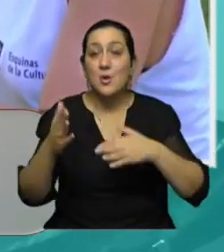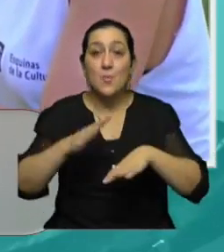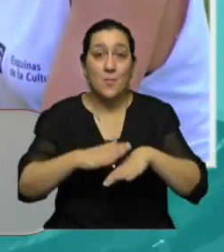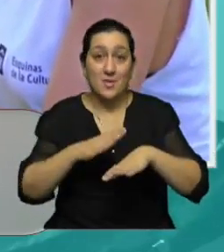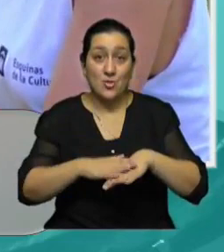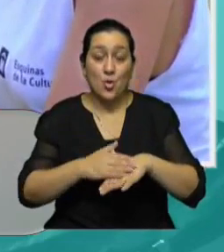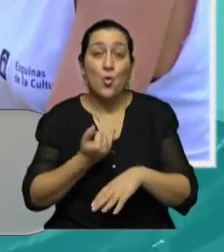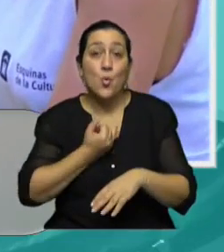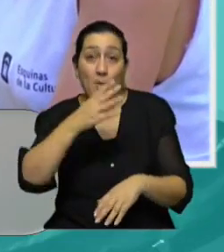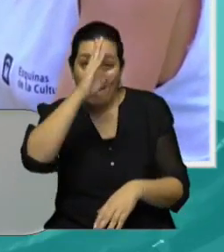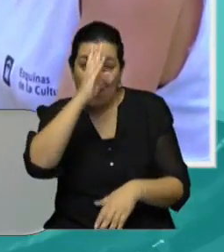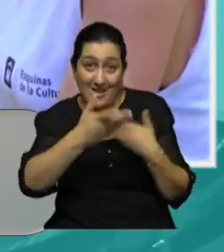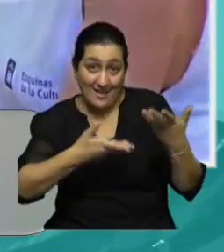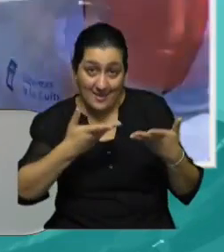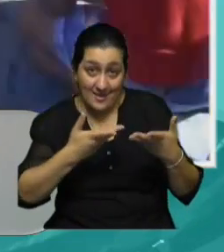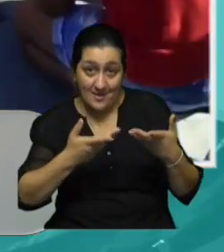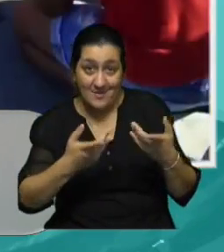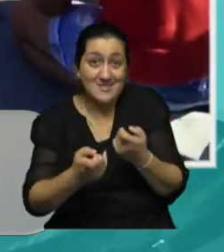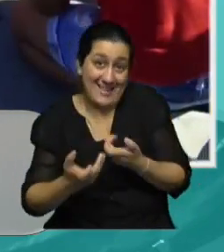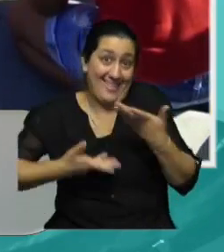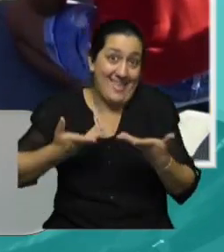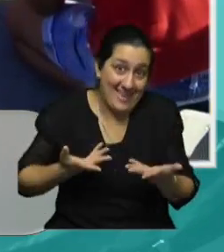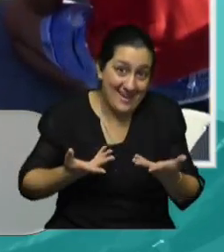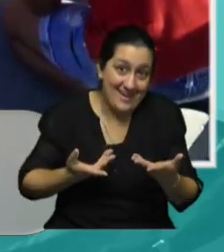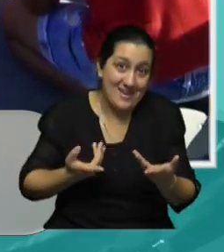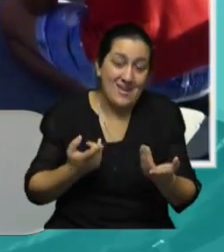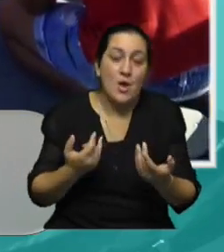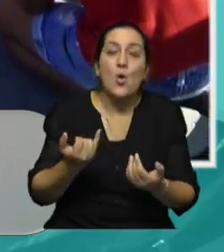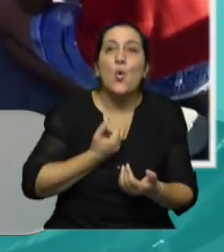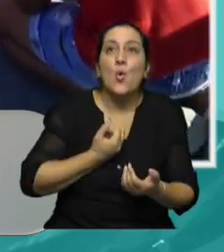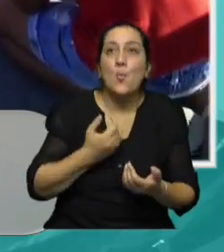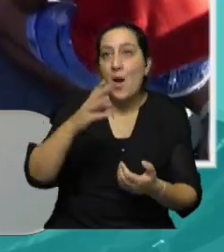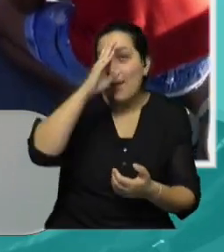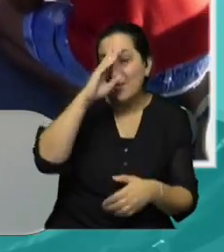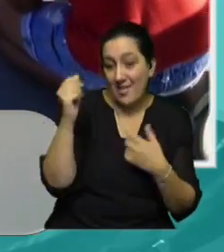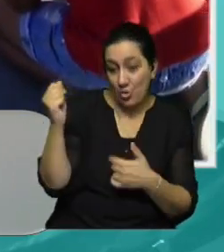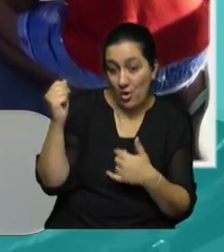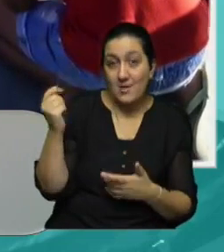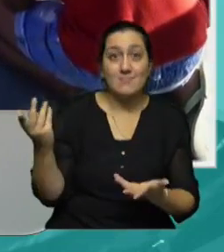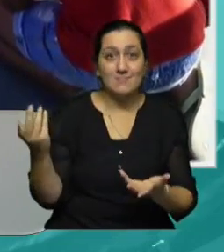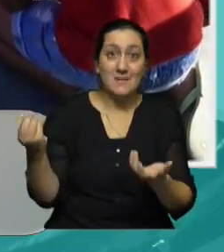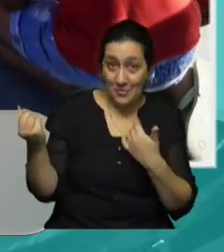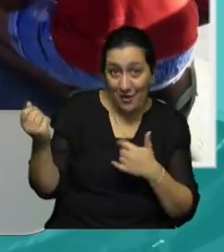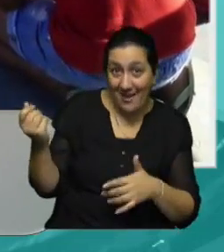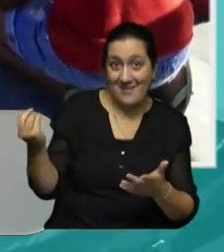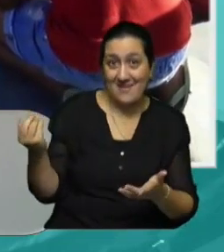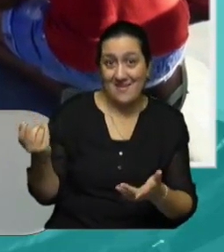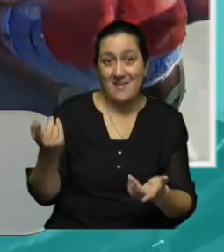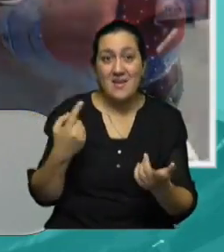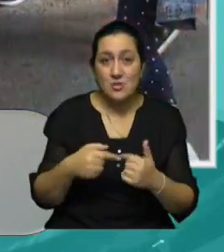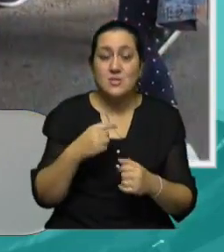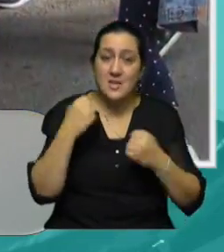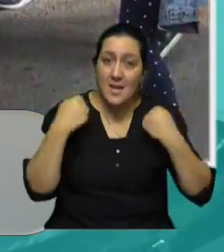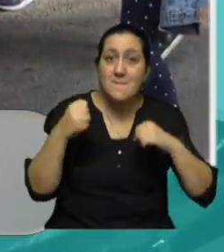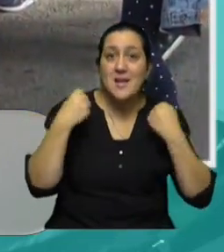tocar tocando, y que se corre como otros paradigmas más tradicionales que de repente ponen el lenguaje en aprender